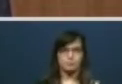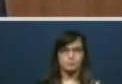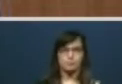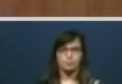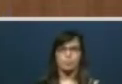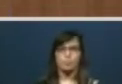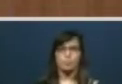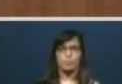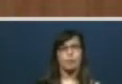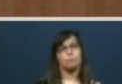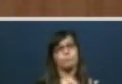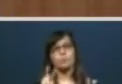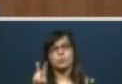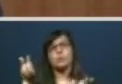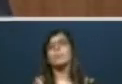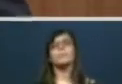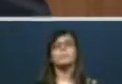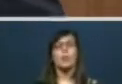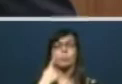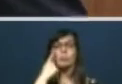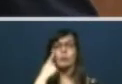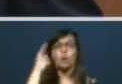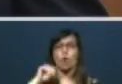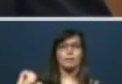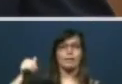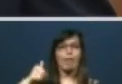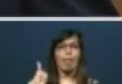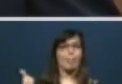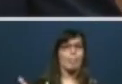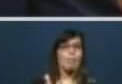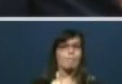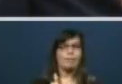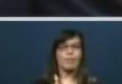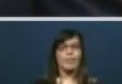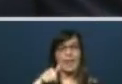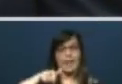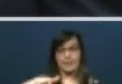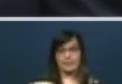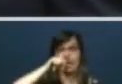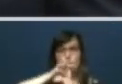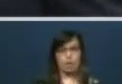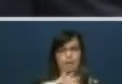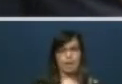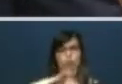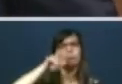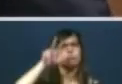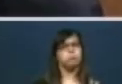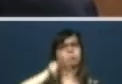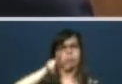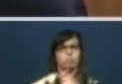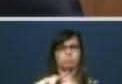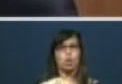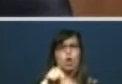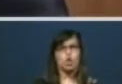en otro orden de cosas el observatorio estatal de la dependencia ha revalidado en enero de este año nuestra nota de sobresaliente